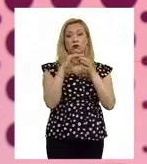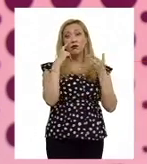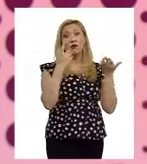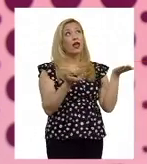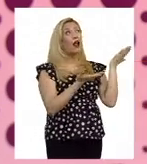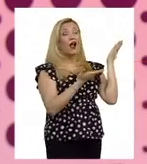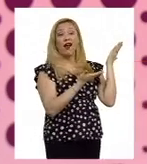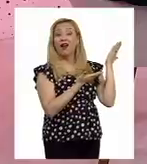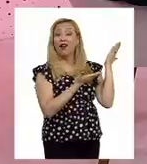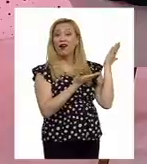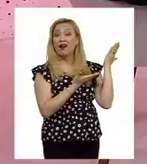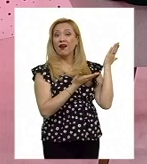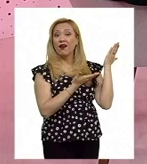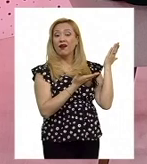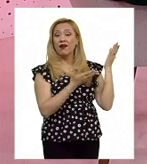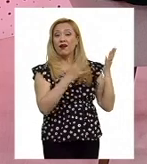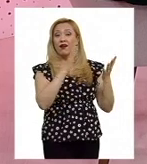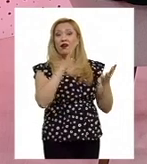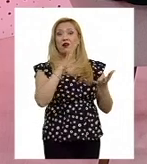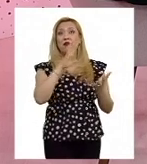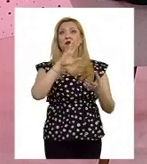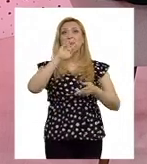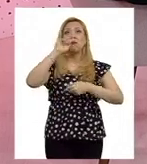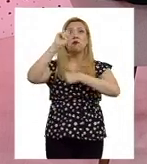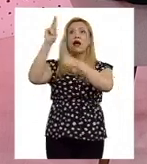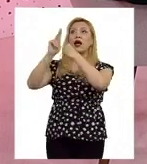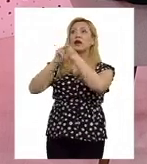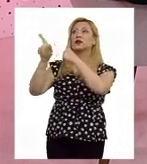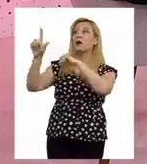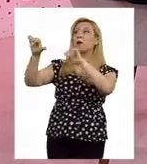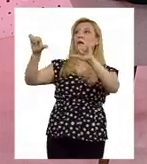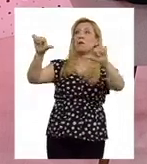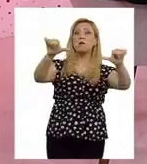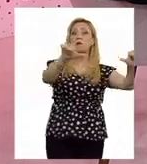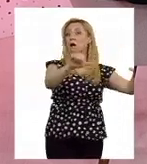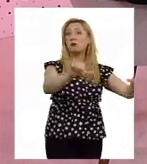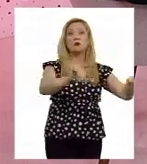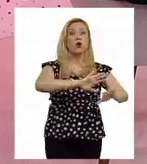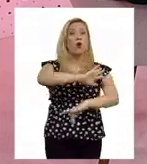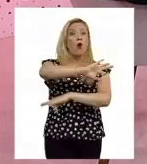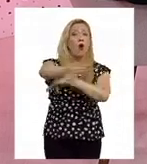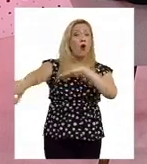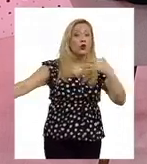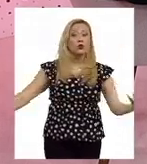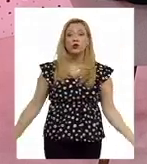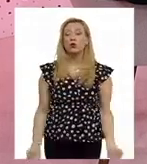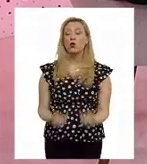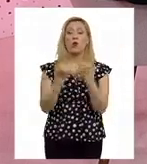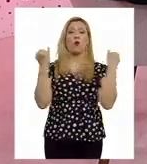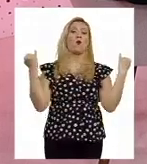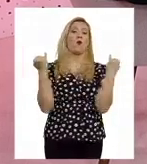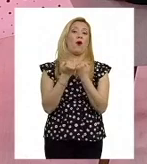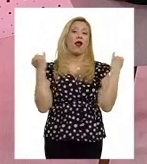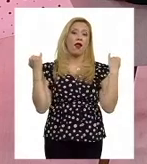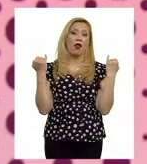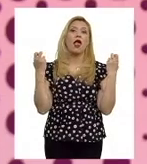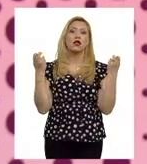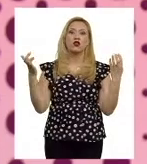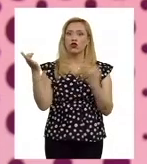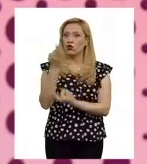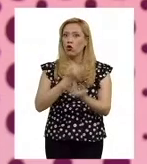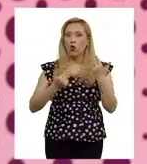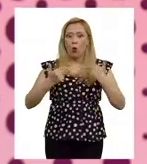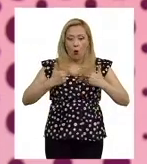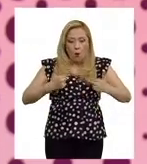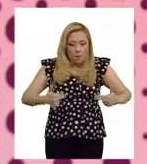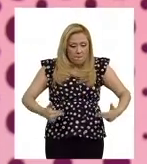el clima no conoce de fronteras, ni de países, ni de regiones. Probablemente esta sea una de las causas que podamos